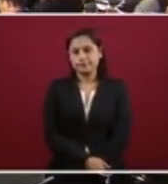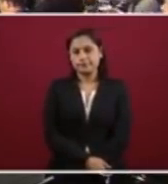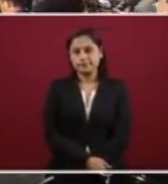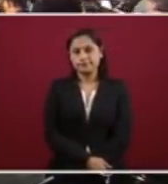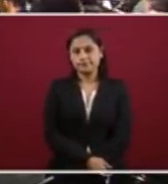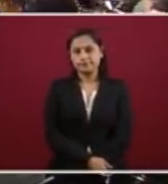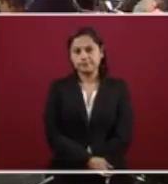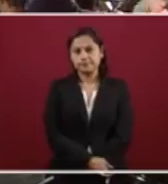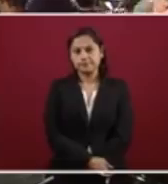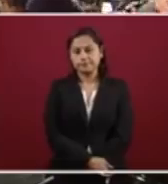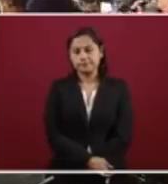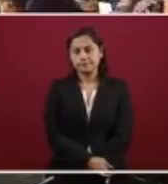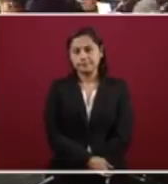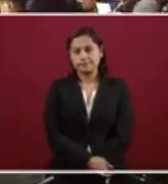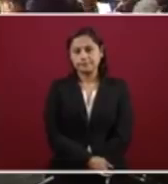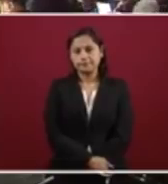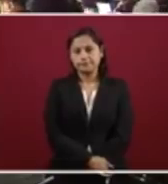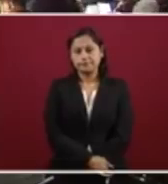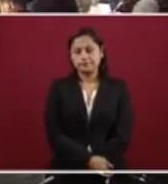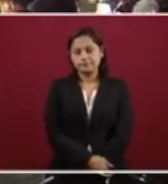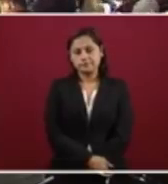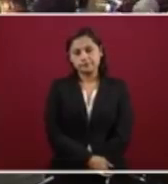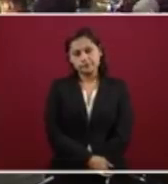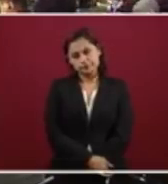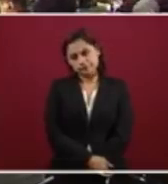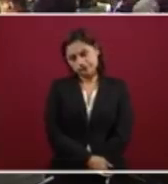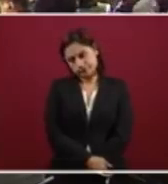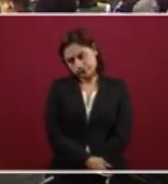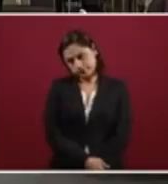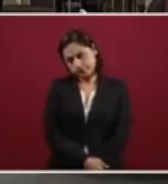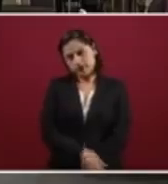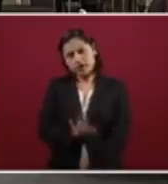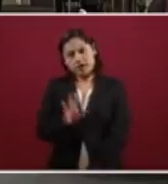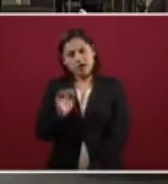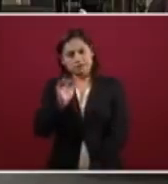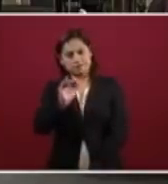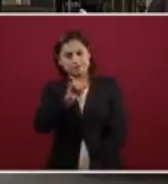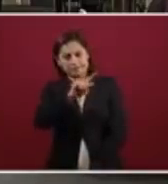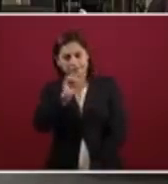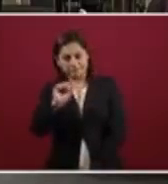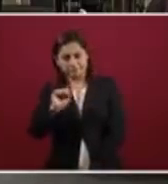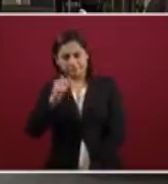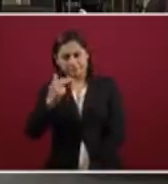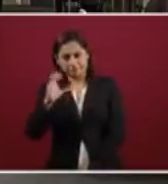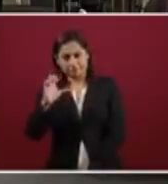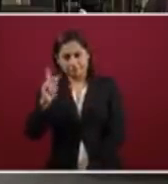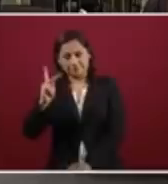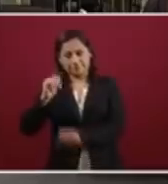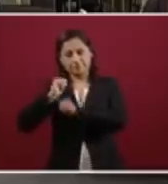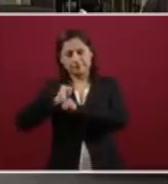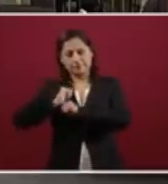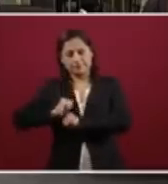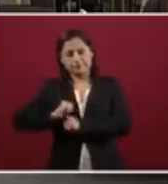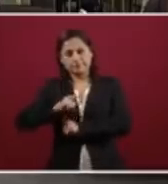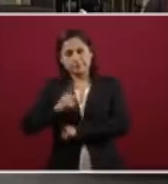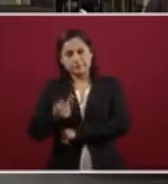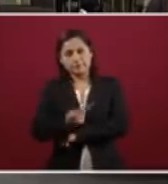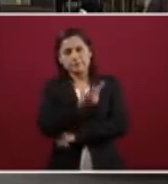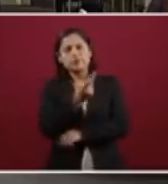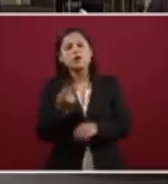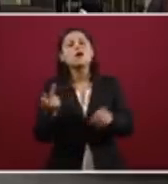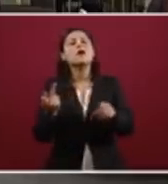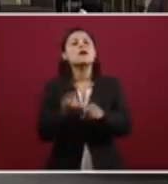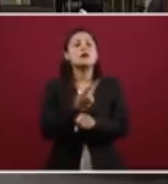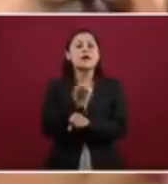Sí. Y al secretario de Hacienda. Señor secretario, en esta administración se dará seguimiento a los bonos catastróficos que